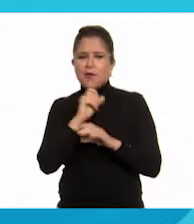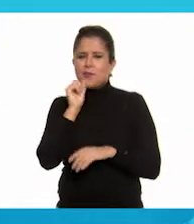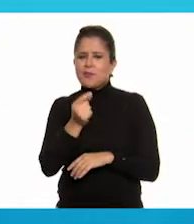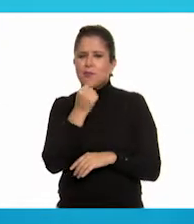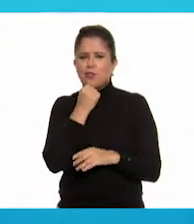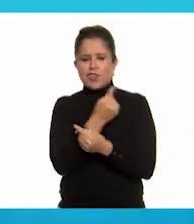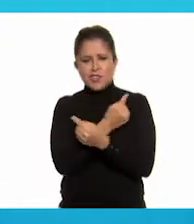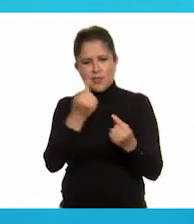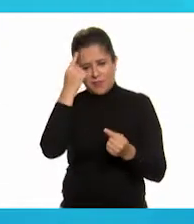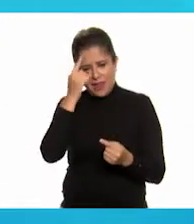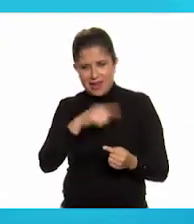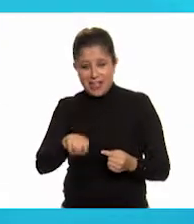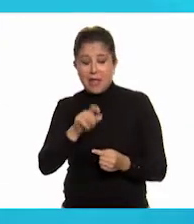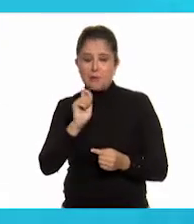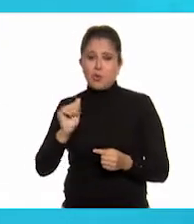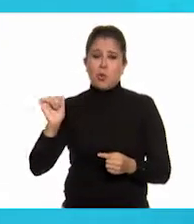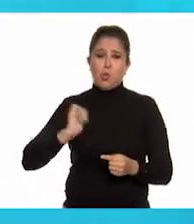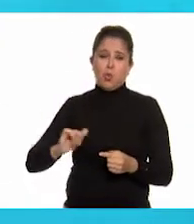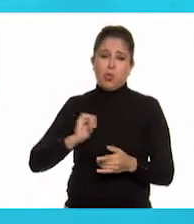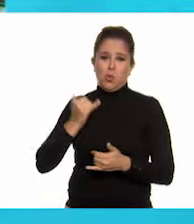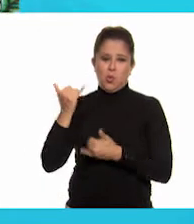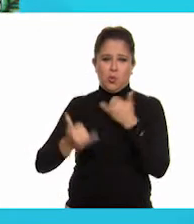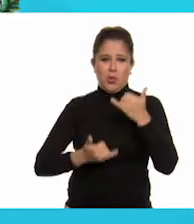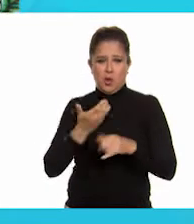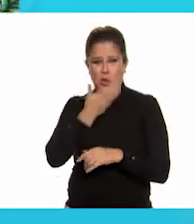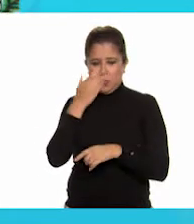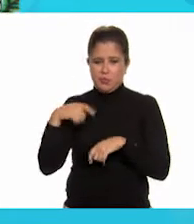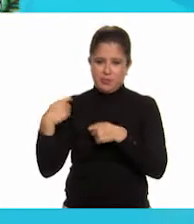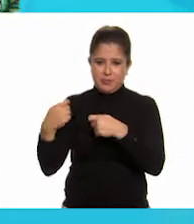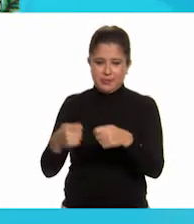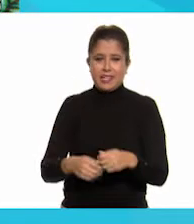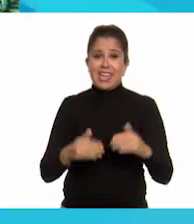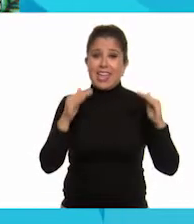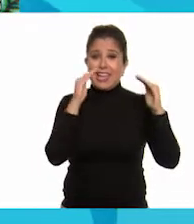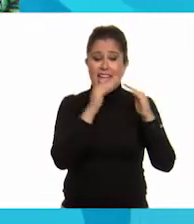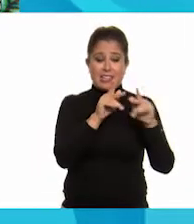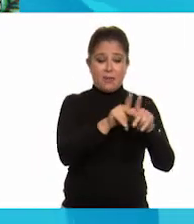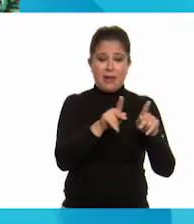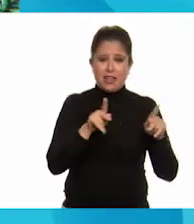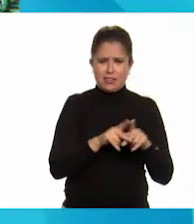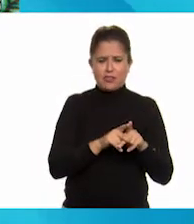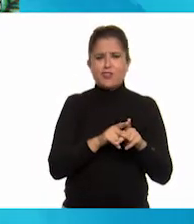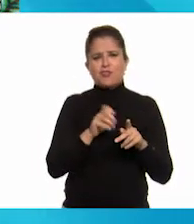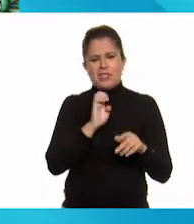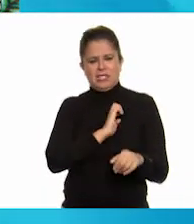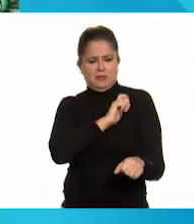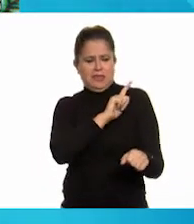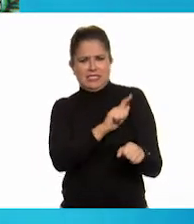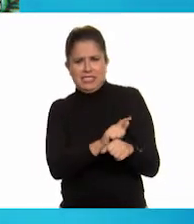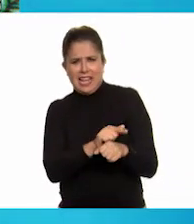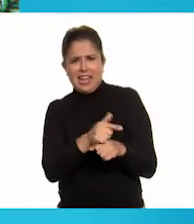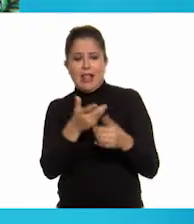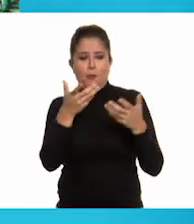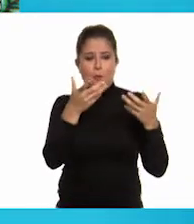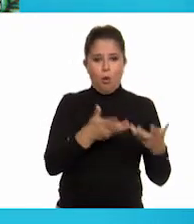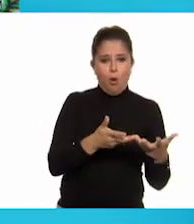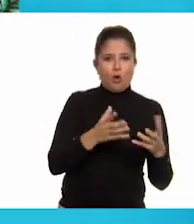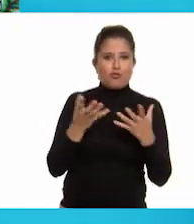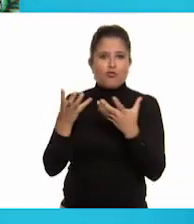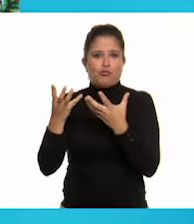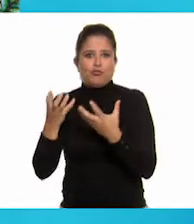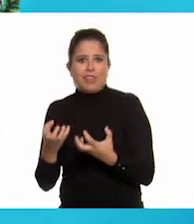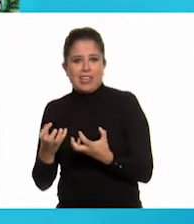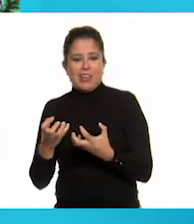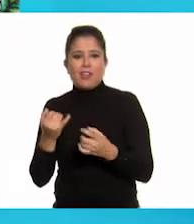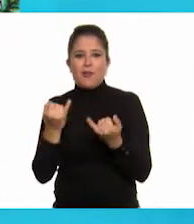y muy tradicional. ¿Me ayudas a leerla? Claro que sí, dice, el patio de mi casa es particular, se moja y se seca como los